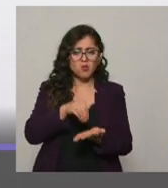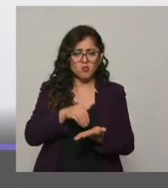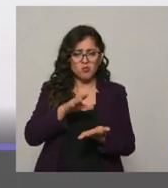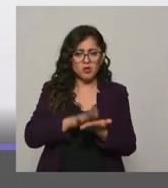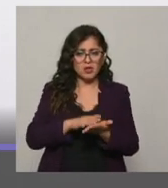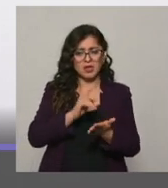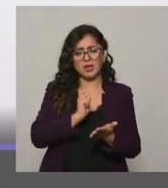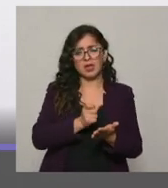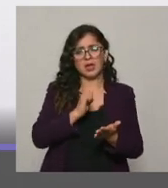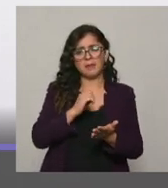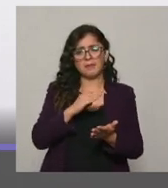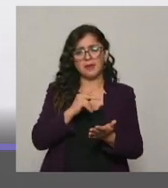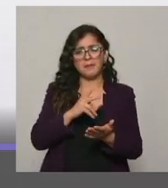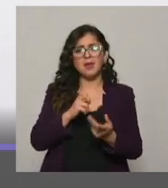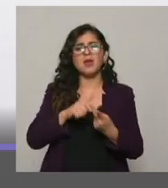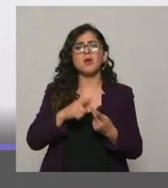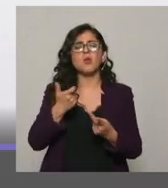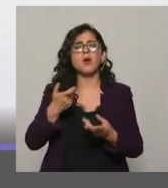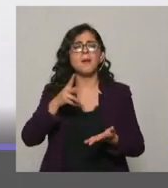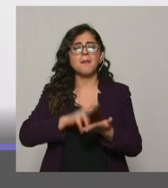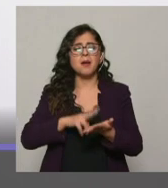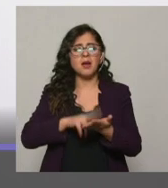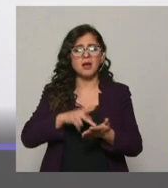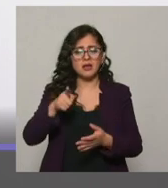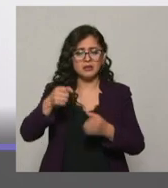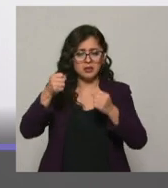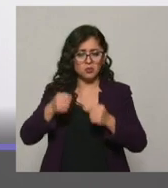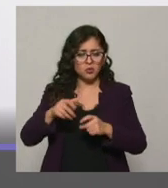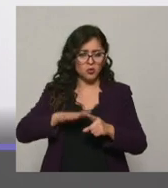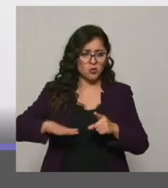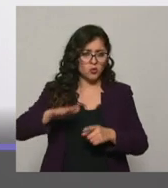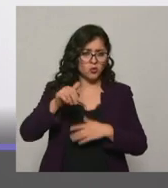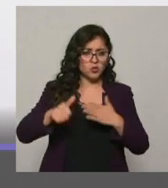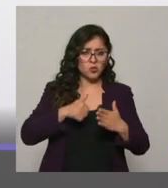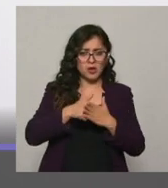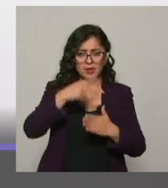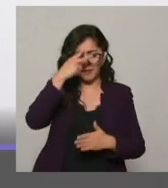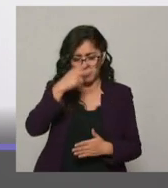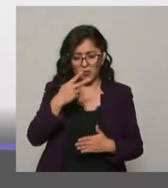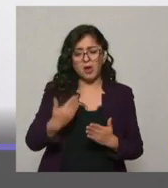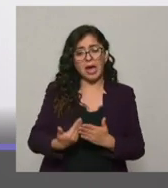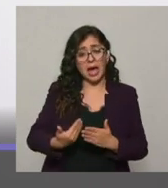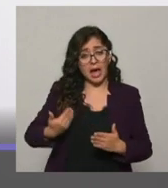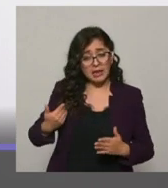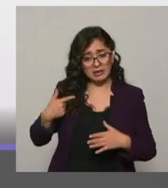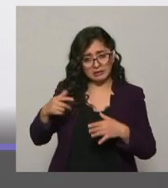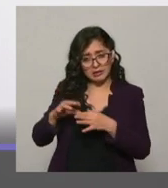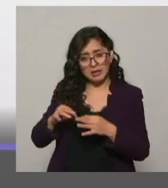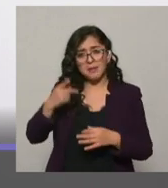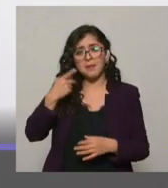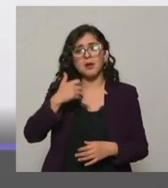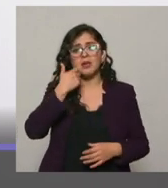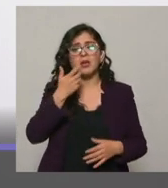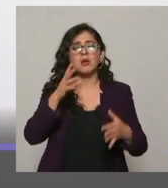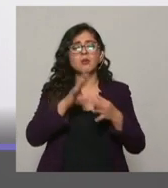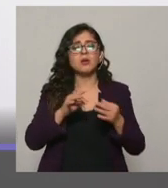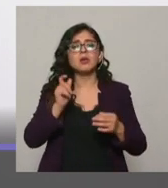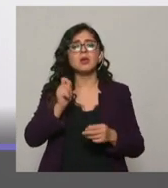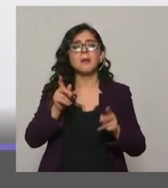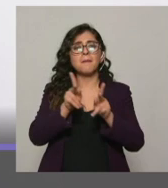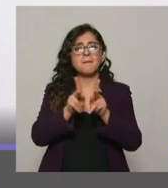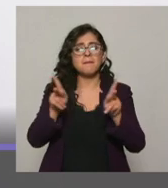la ENVIPE del costo de la inseguridad para los capitalinos. Pero antes de pasar a ese tema, también comentar el asunto de